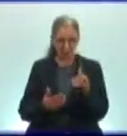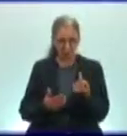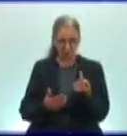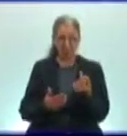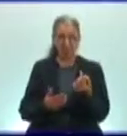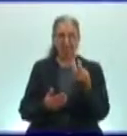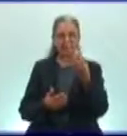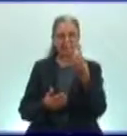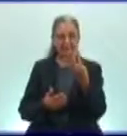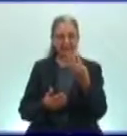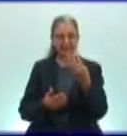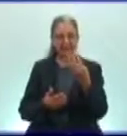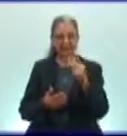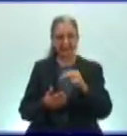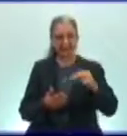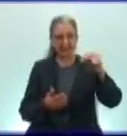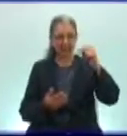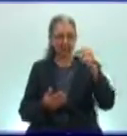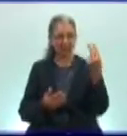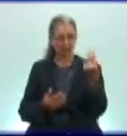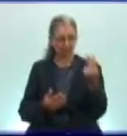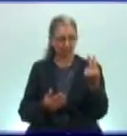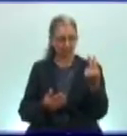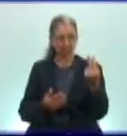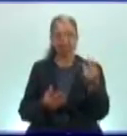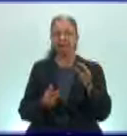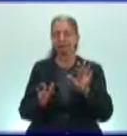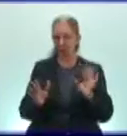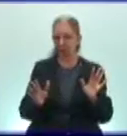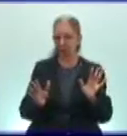3 electrones en el segundo nivel.